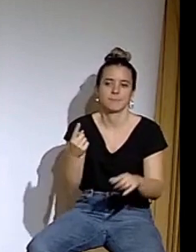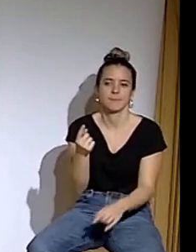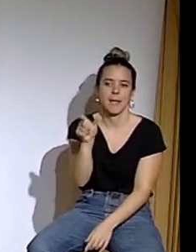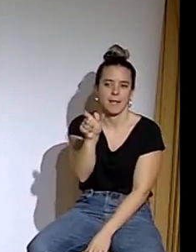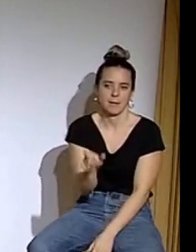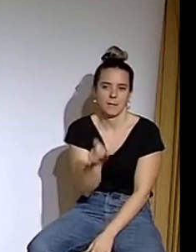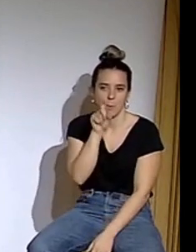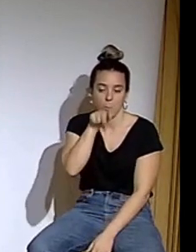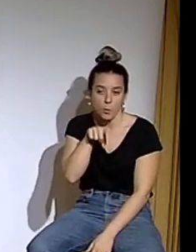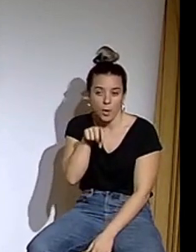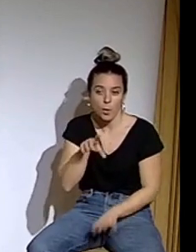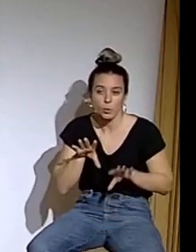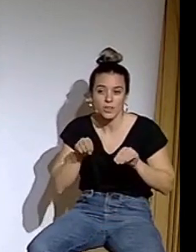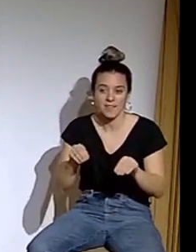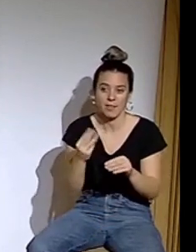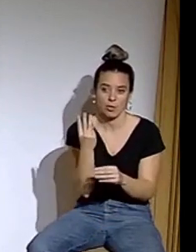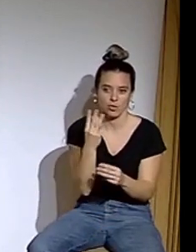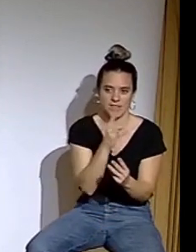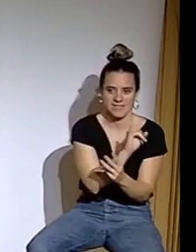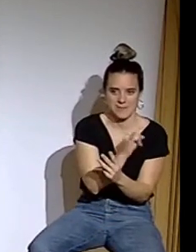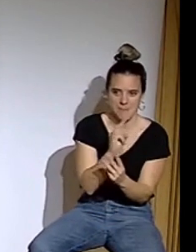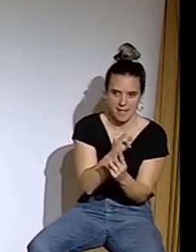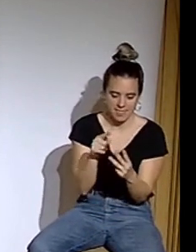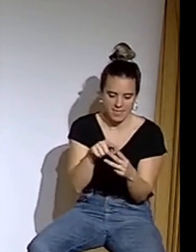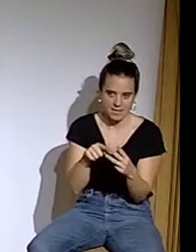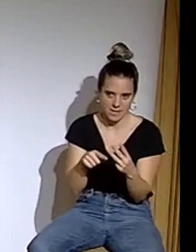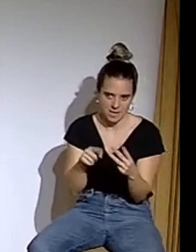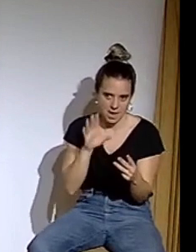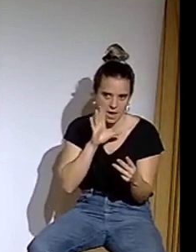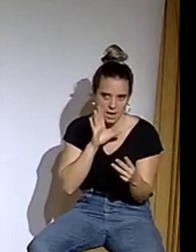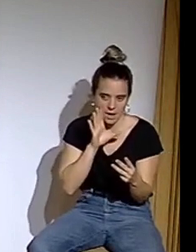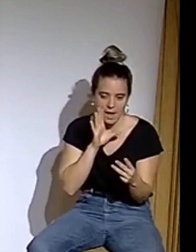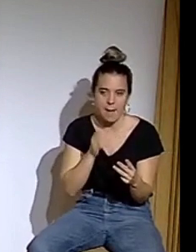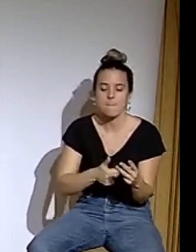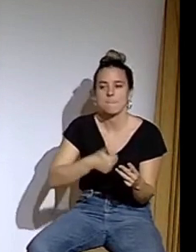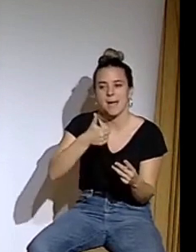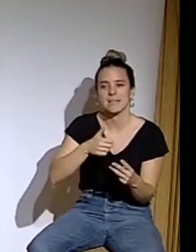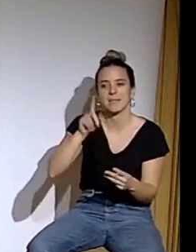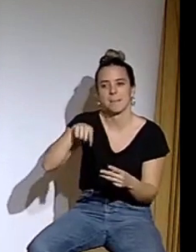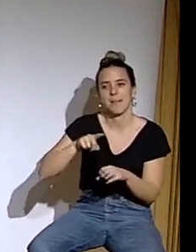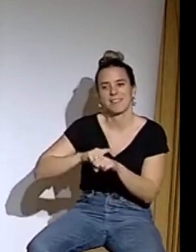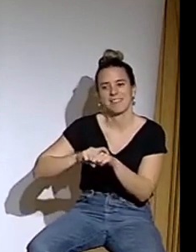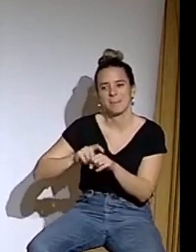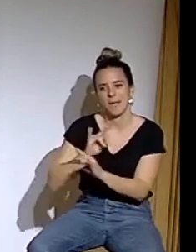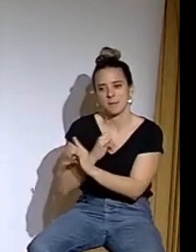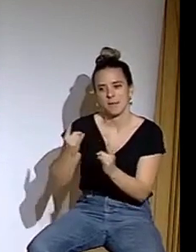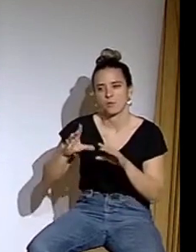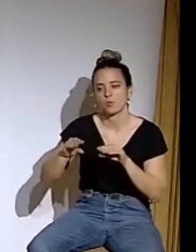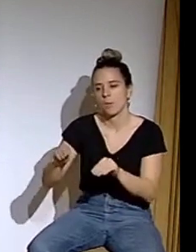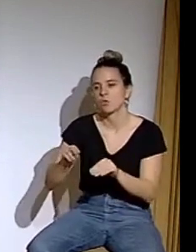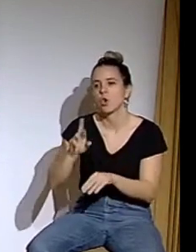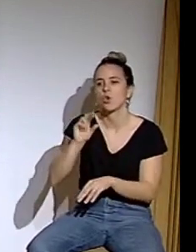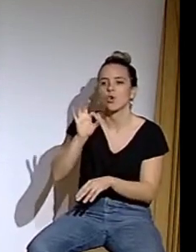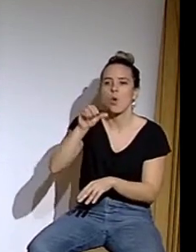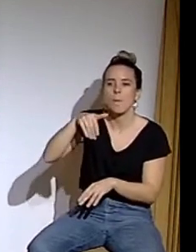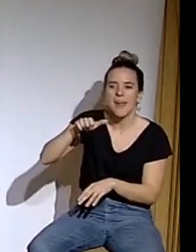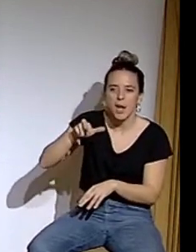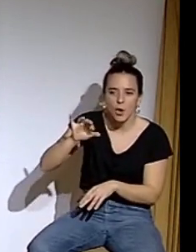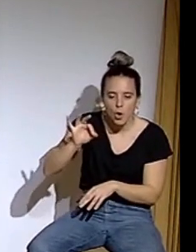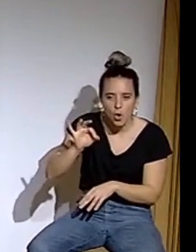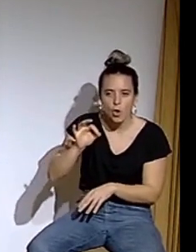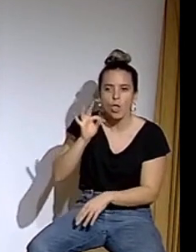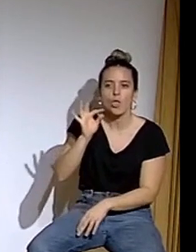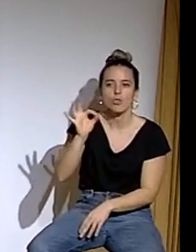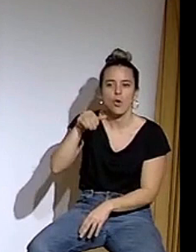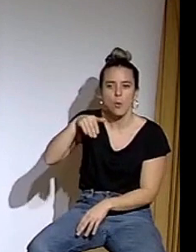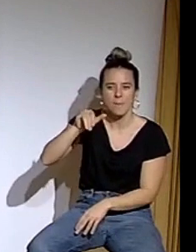las Tres plantas que dije además de las típicas plantas que usamos comúnmente como el romero el tomillo y la